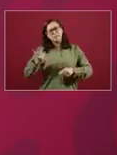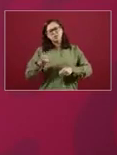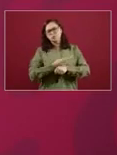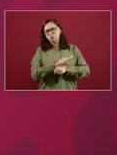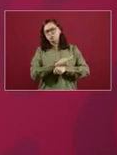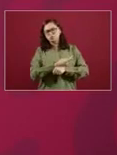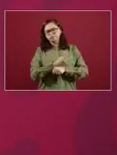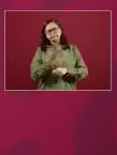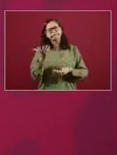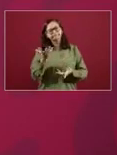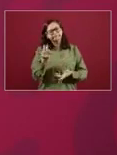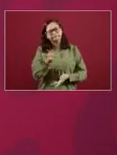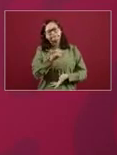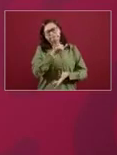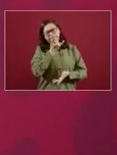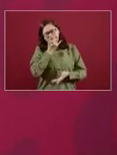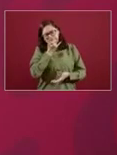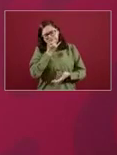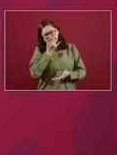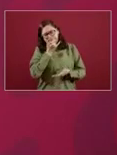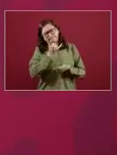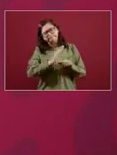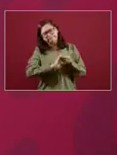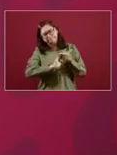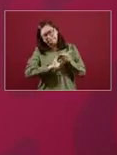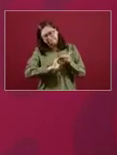perdón a afectados